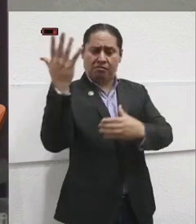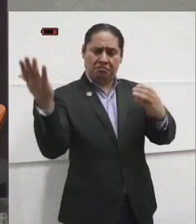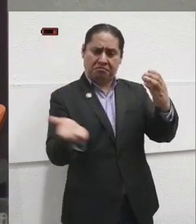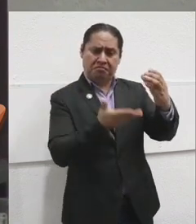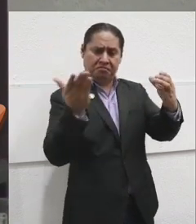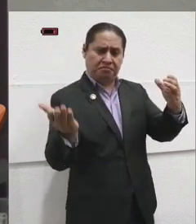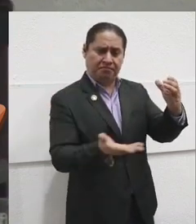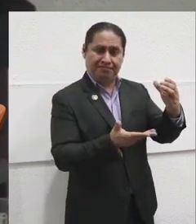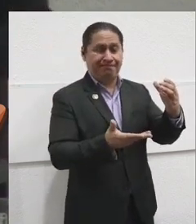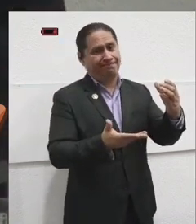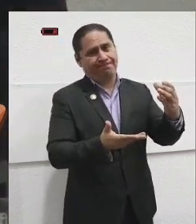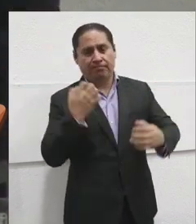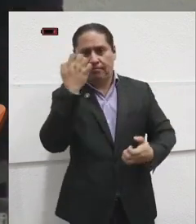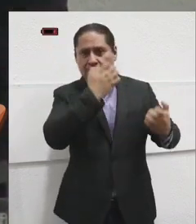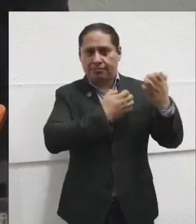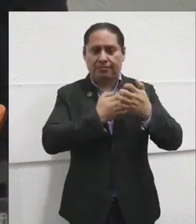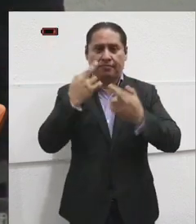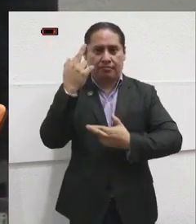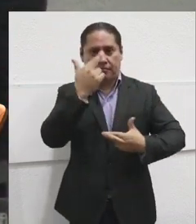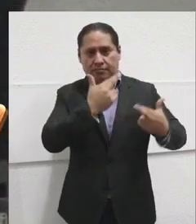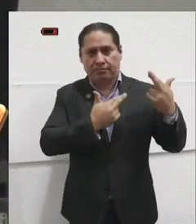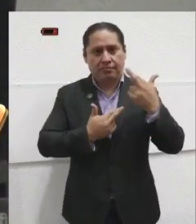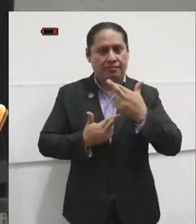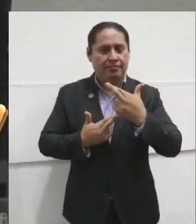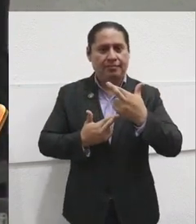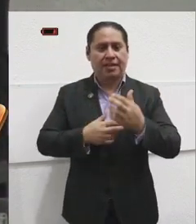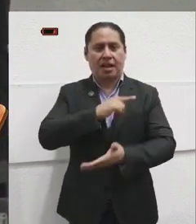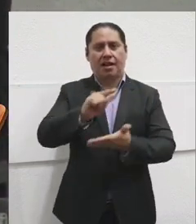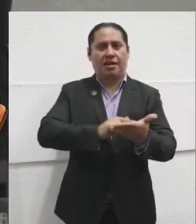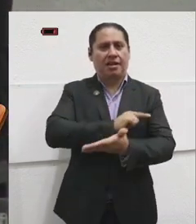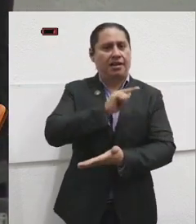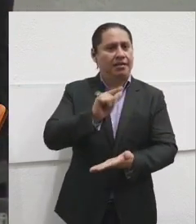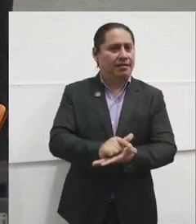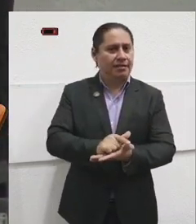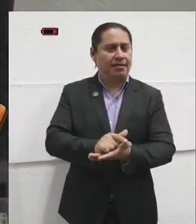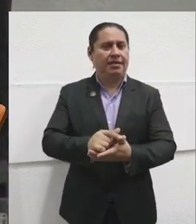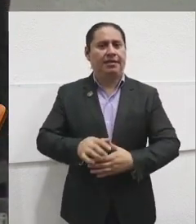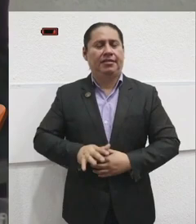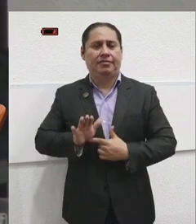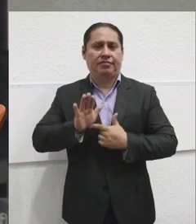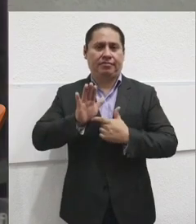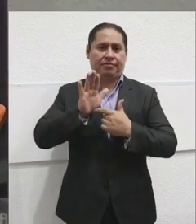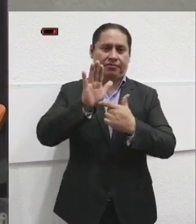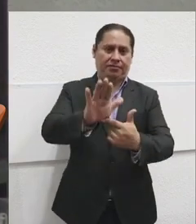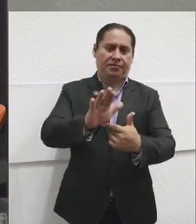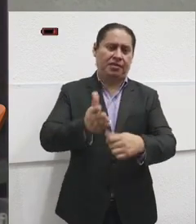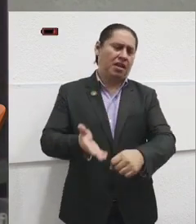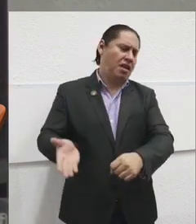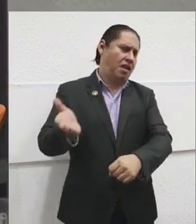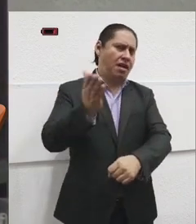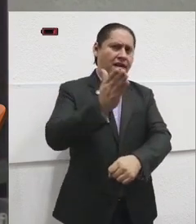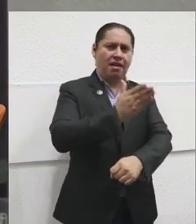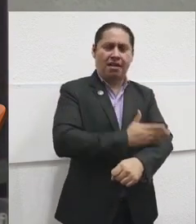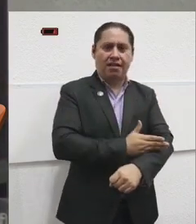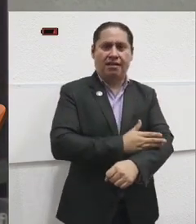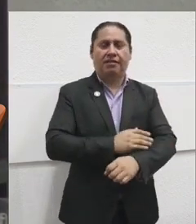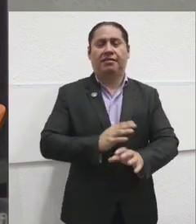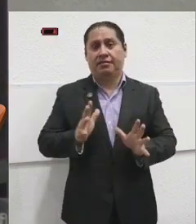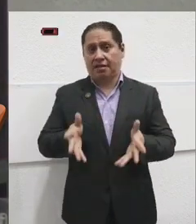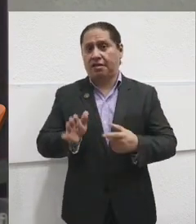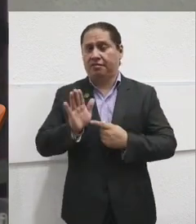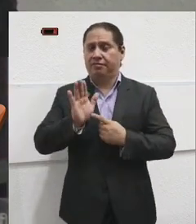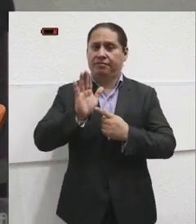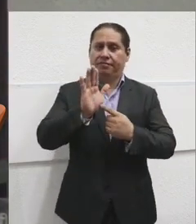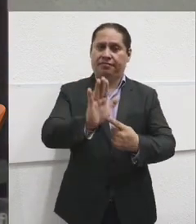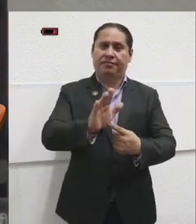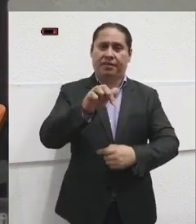pendiente que analizar y revisar esta ley forestal que fue presentada ya desde hace tiempo, nos fue presentada